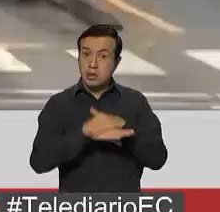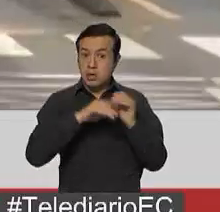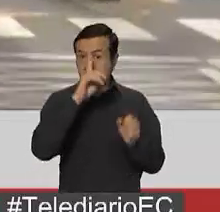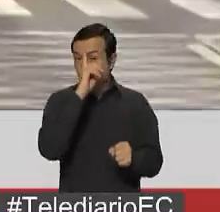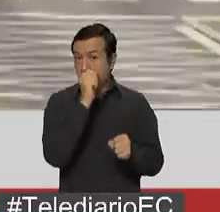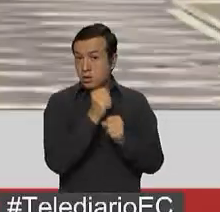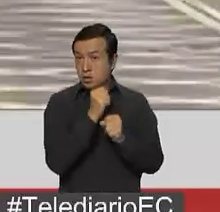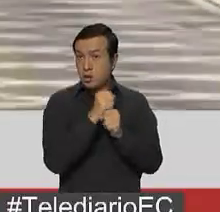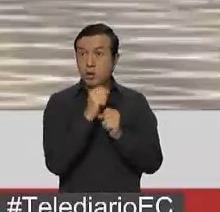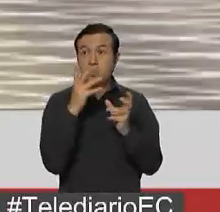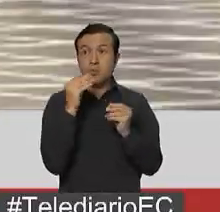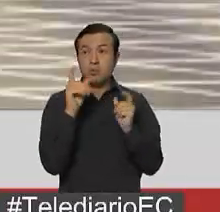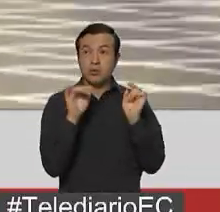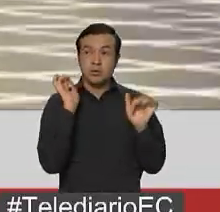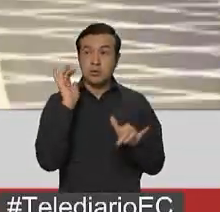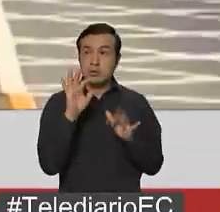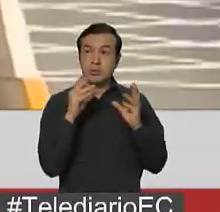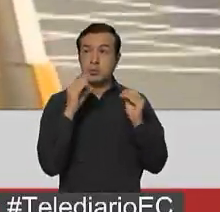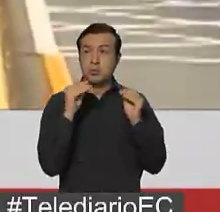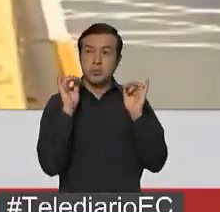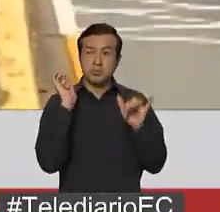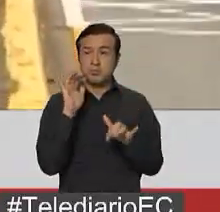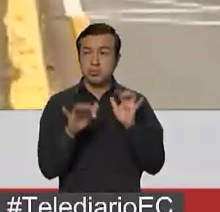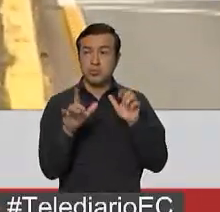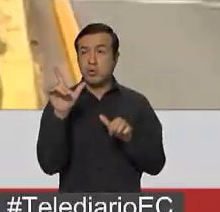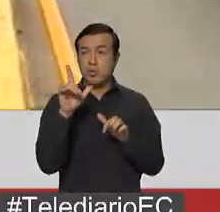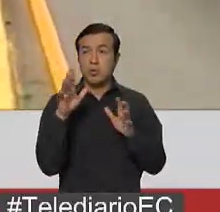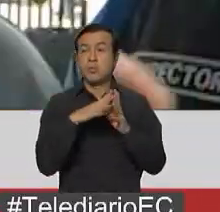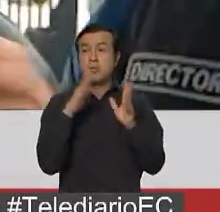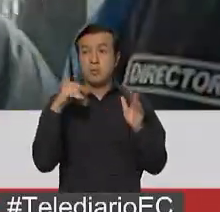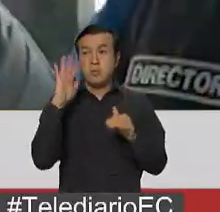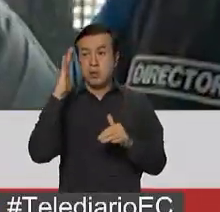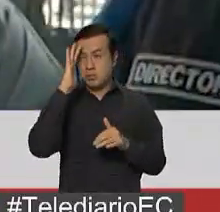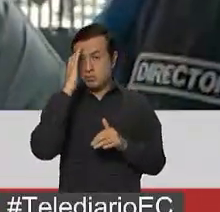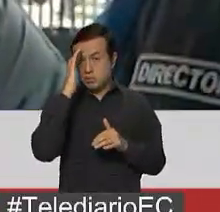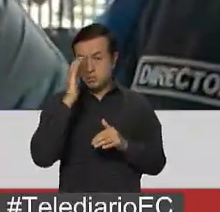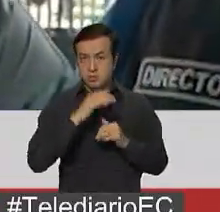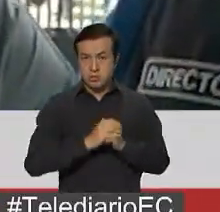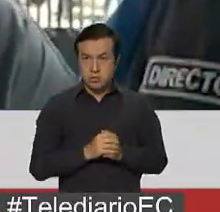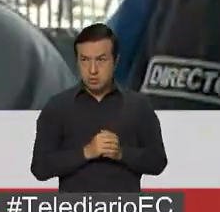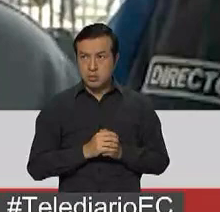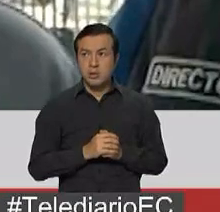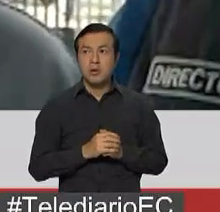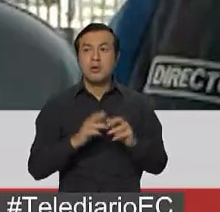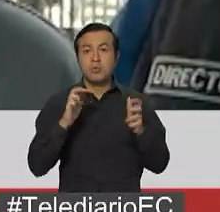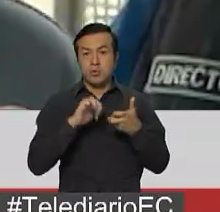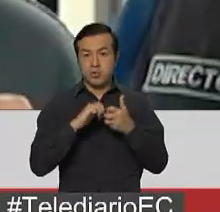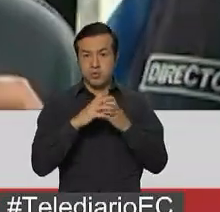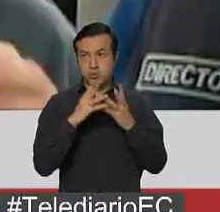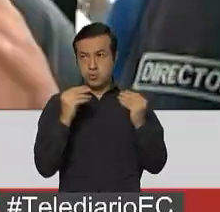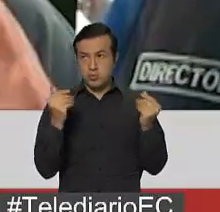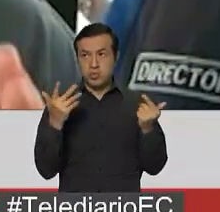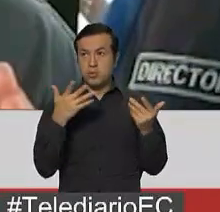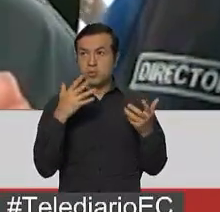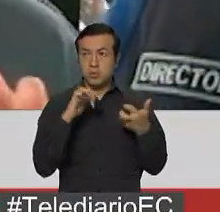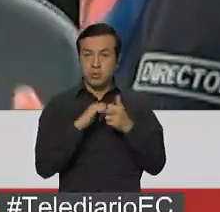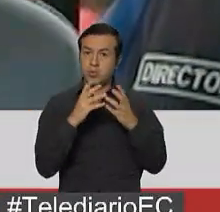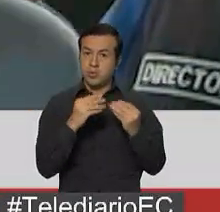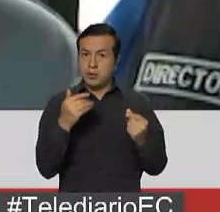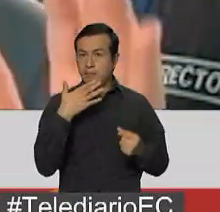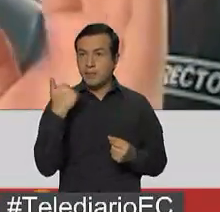pues la presencia en las calles que se generó este lunes preocupa ok una solución muy práctica